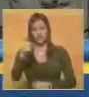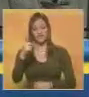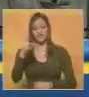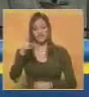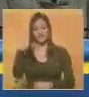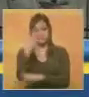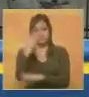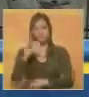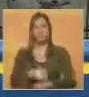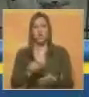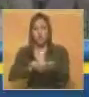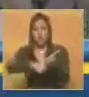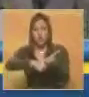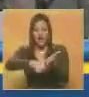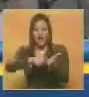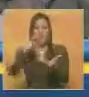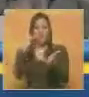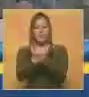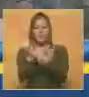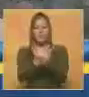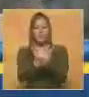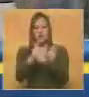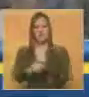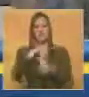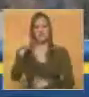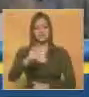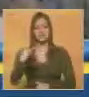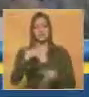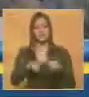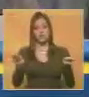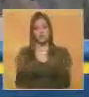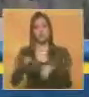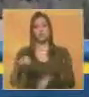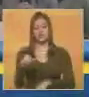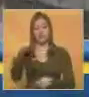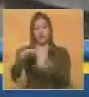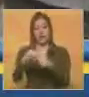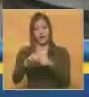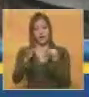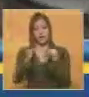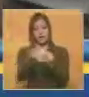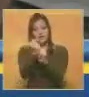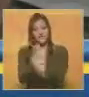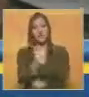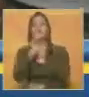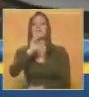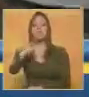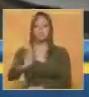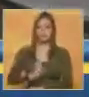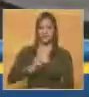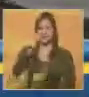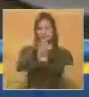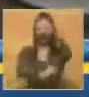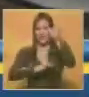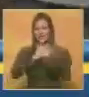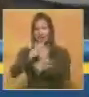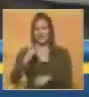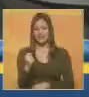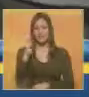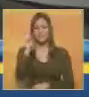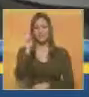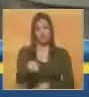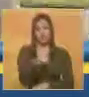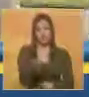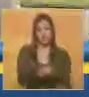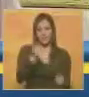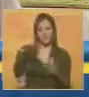sujeto ya fueron enviadas para practicarle las pruebas necesarias. Sin embargo, Poli Maracaibo aún continúa esperando la respuesta de Interpol para proceder a su